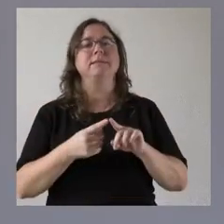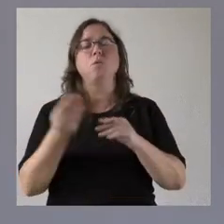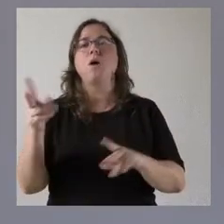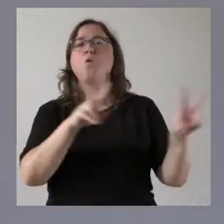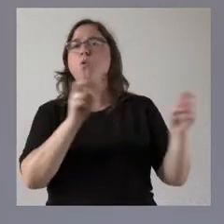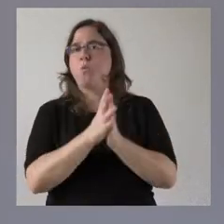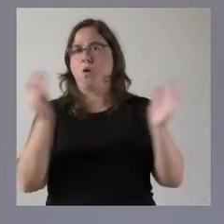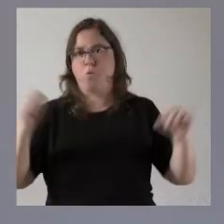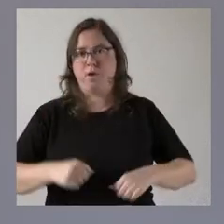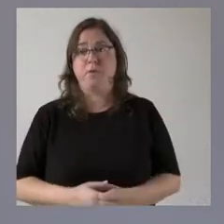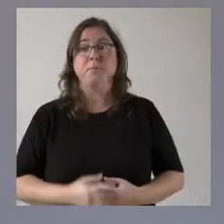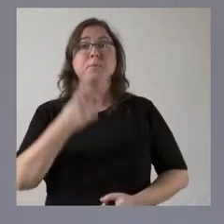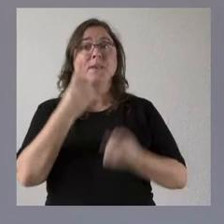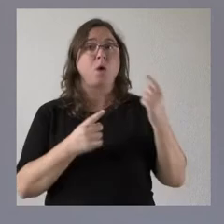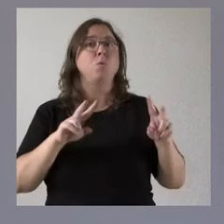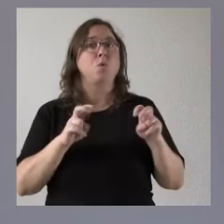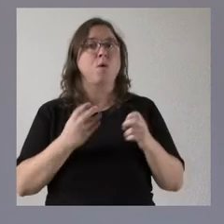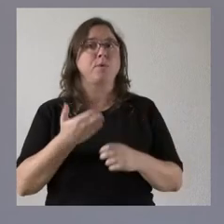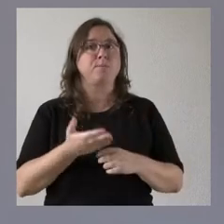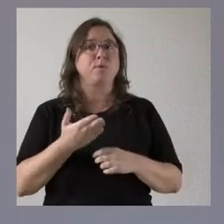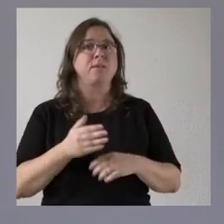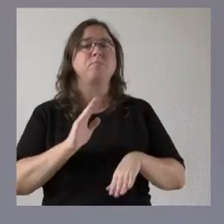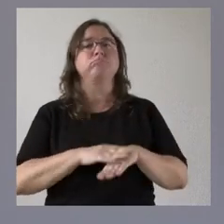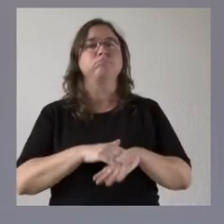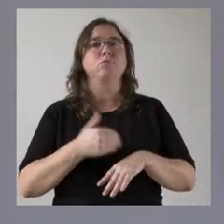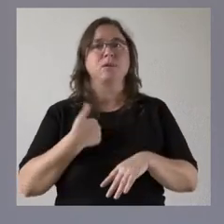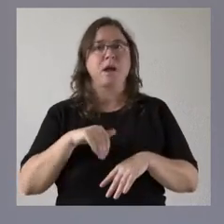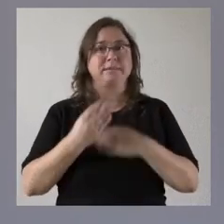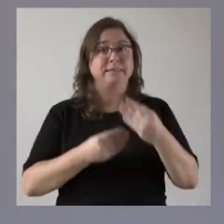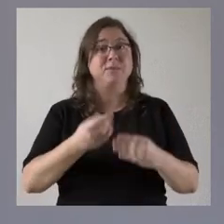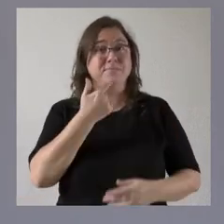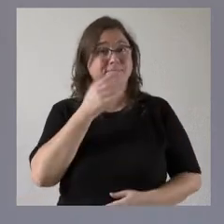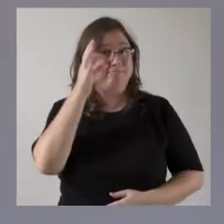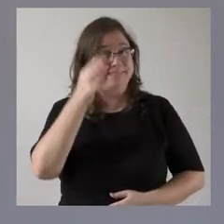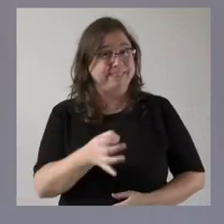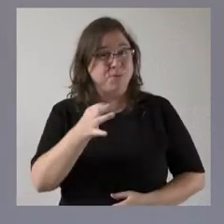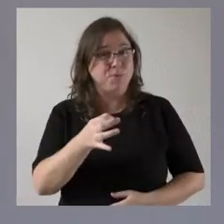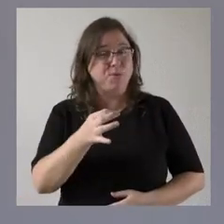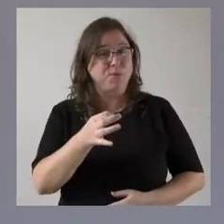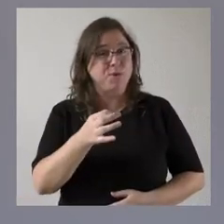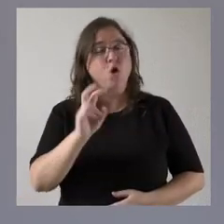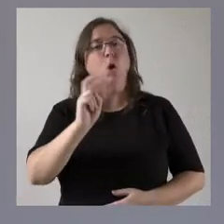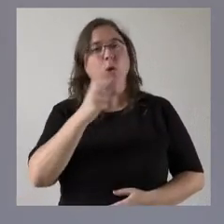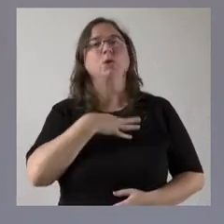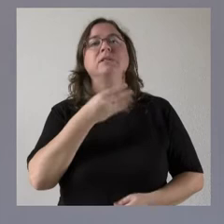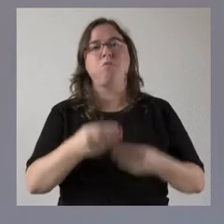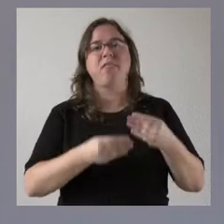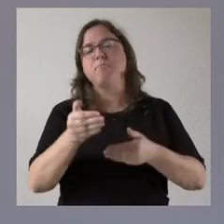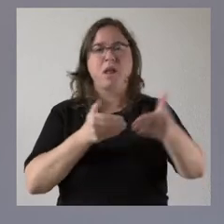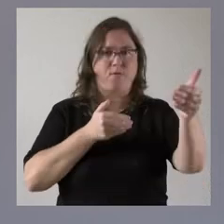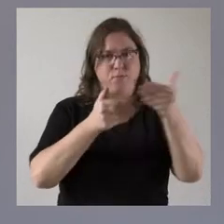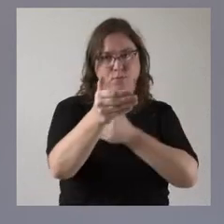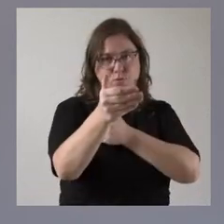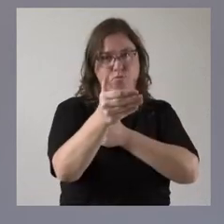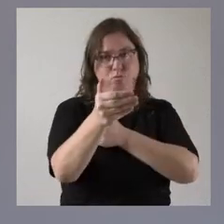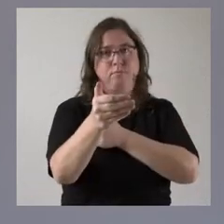acuerdos algunos nuevos importantes han alcanzado en este periodo y estamos convencidos de que otros también se van a poder alcanzar en el futuro inmediato